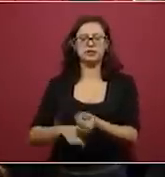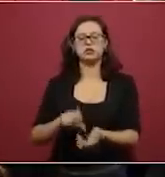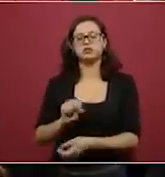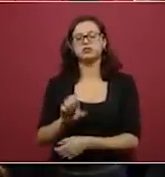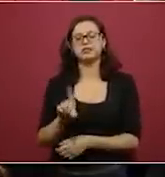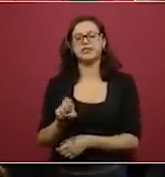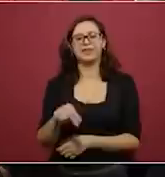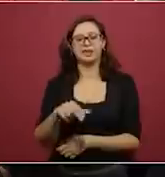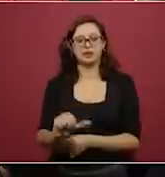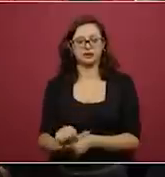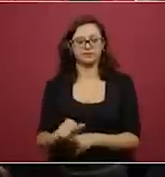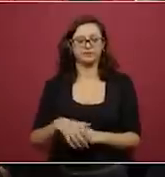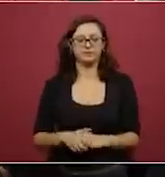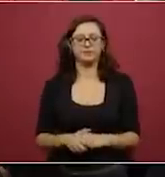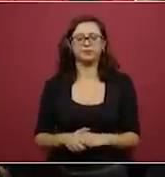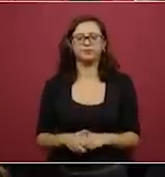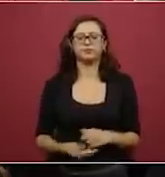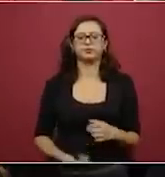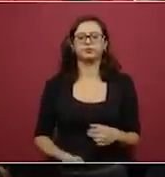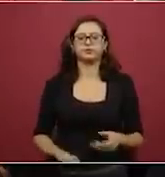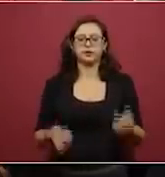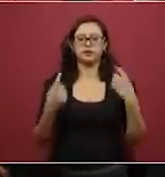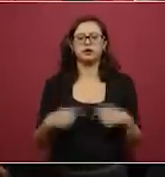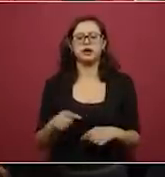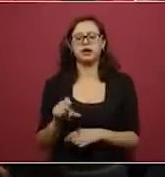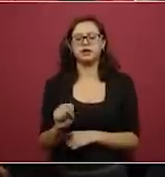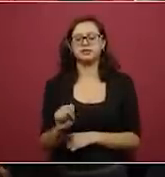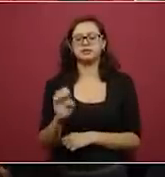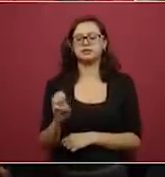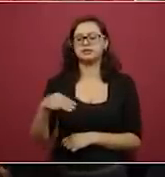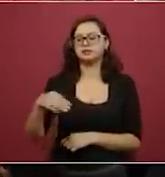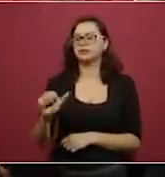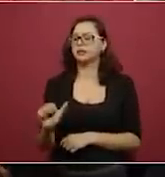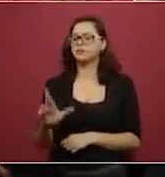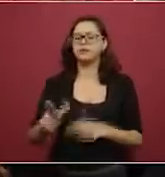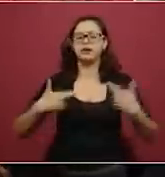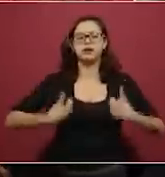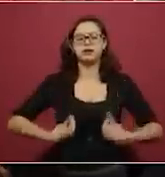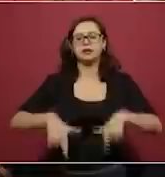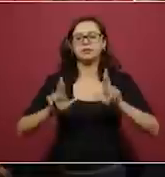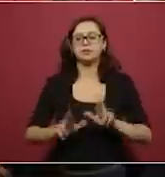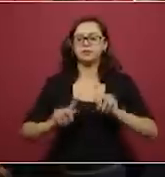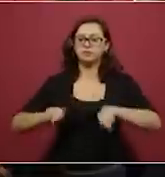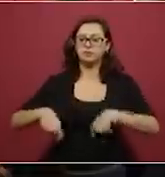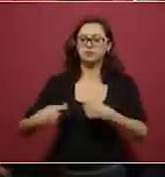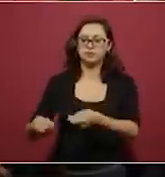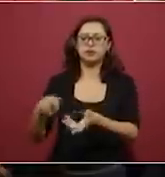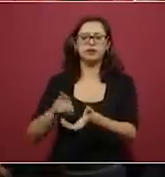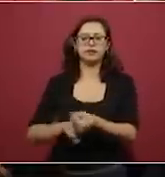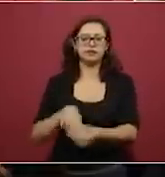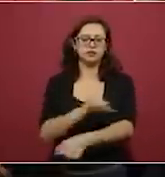en el caso el representante de la secretaría de marina en esta coordinación